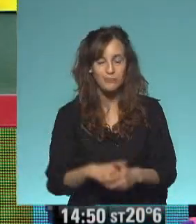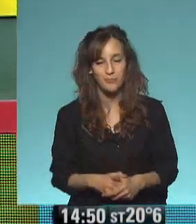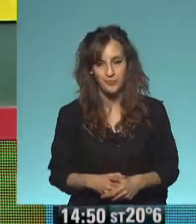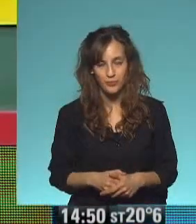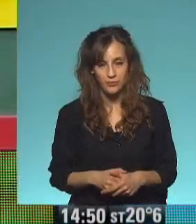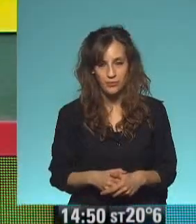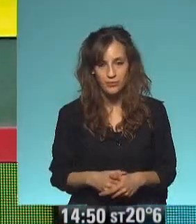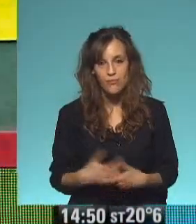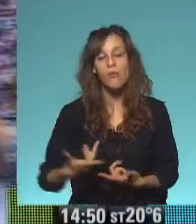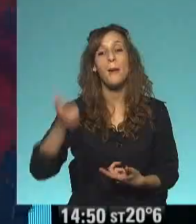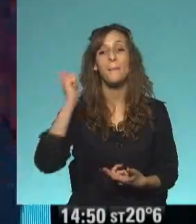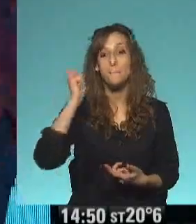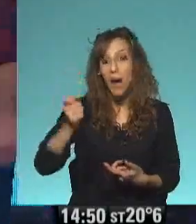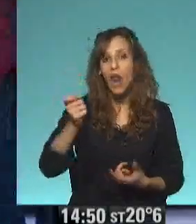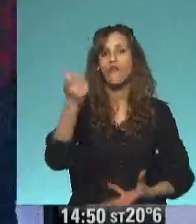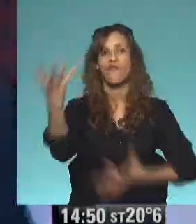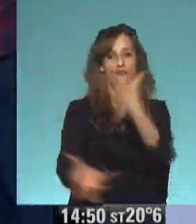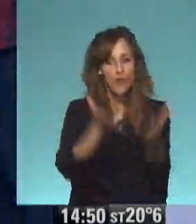vamos.